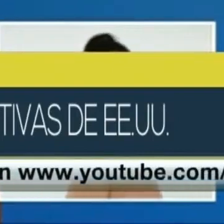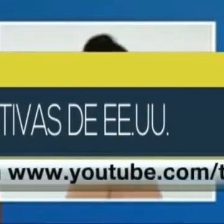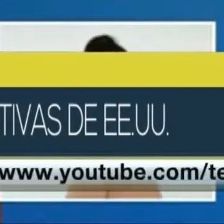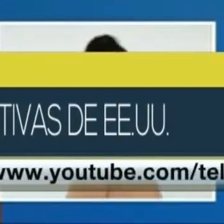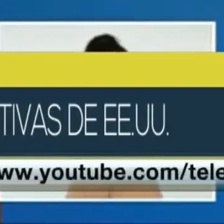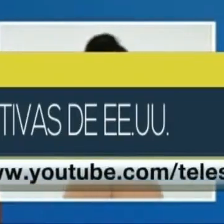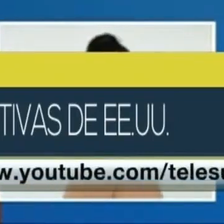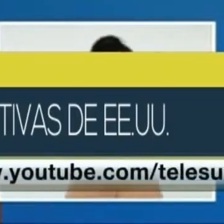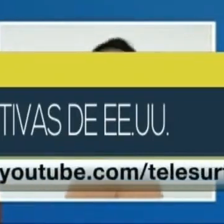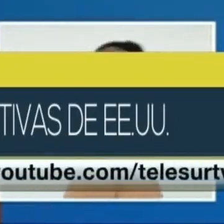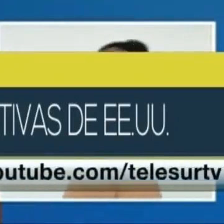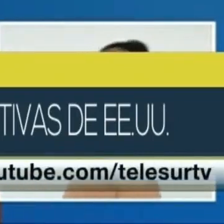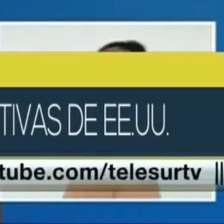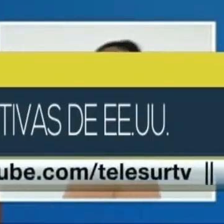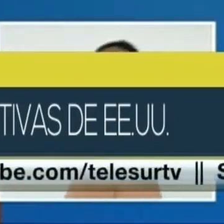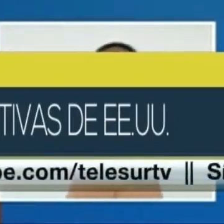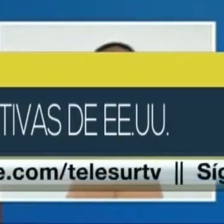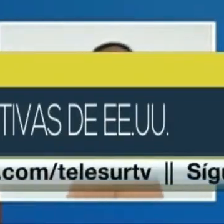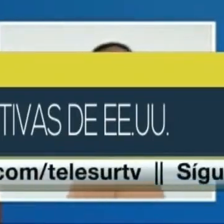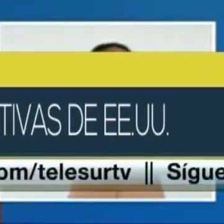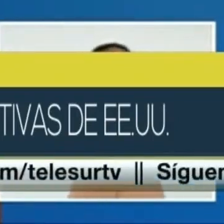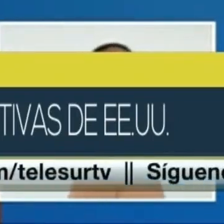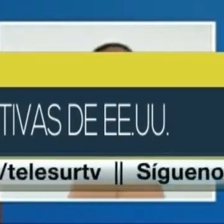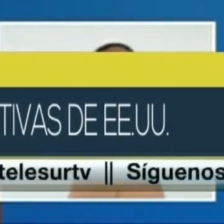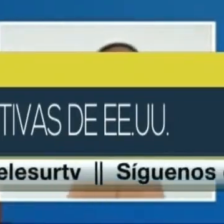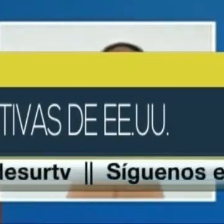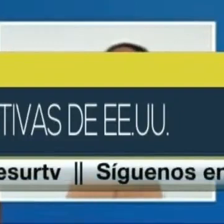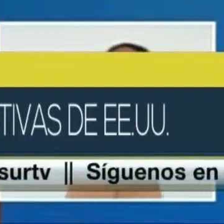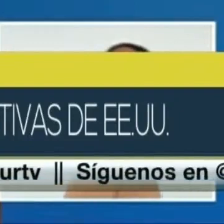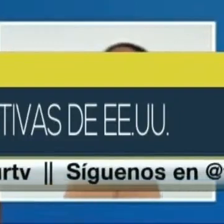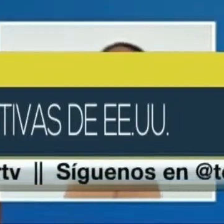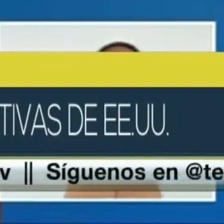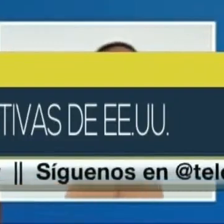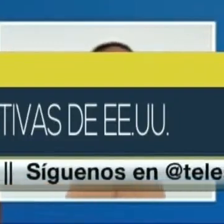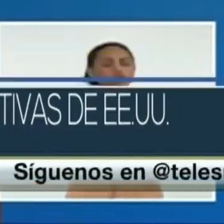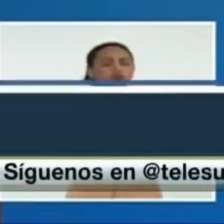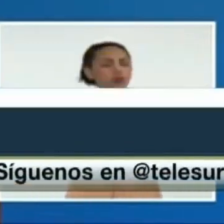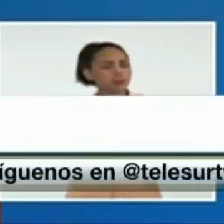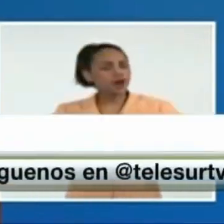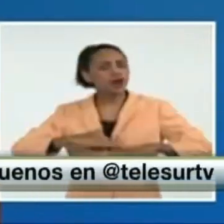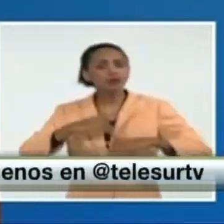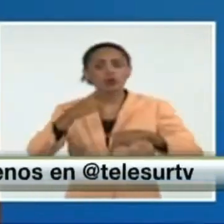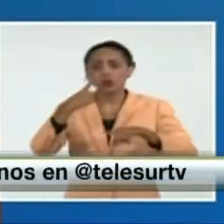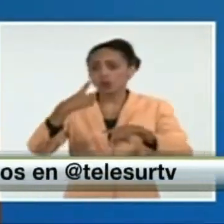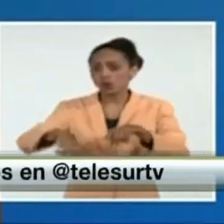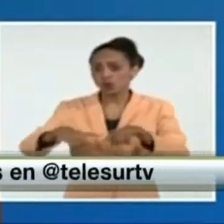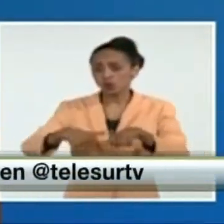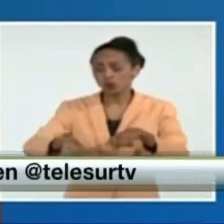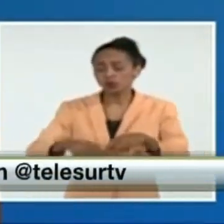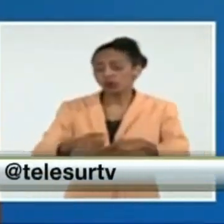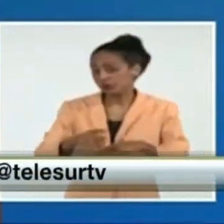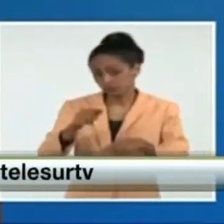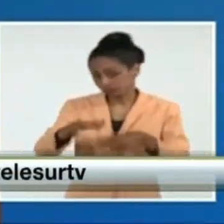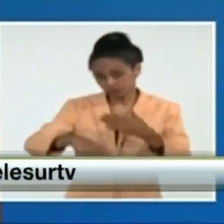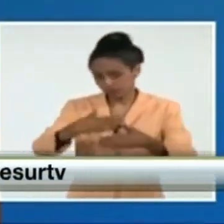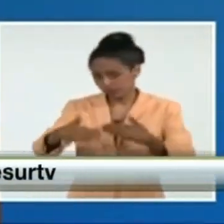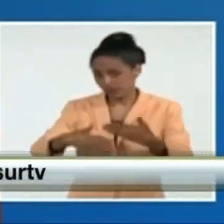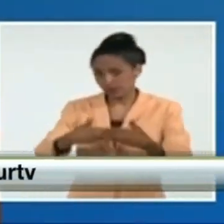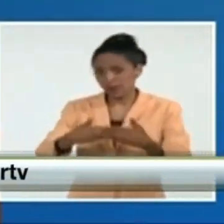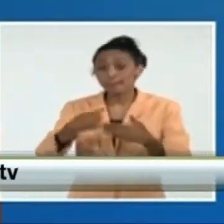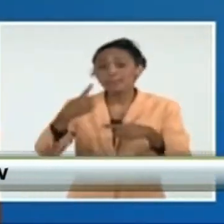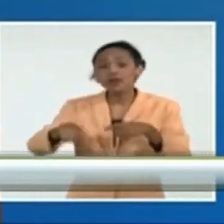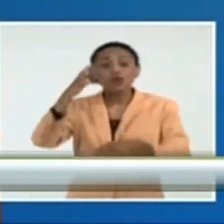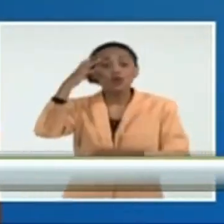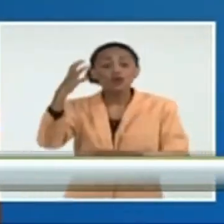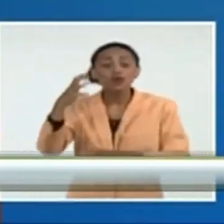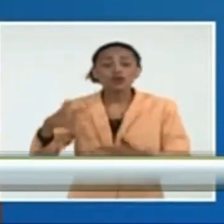que se sumaron a procesos de paz o casos terribles de los cuales el gobierno de los Estados